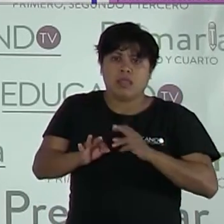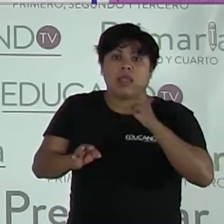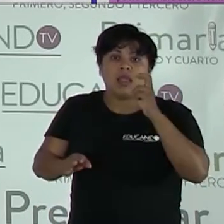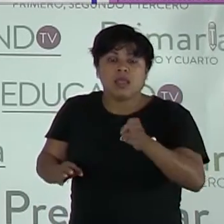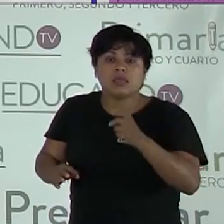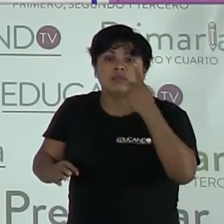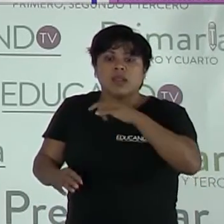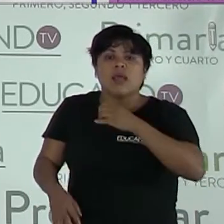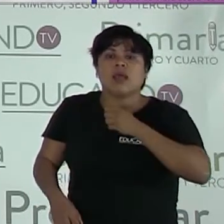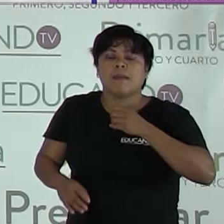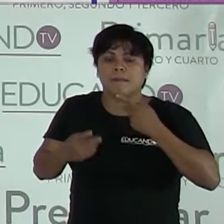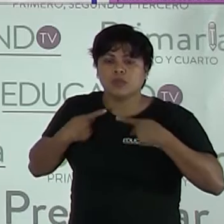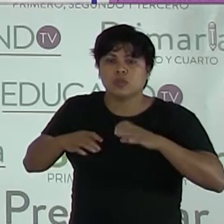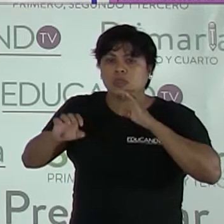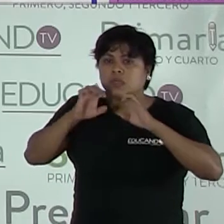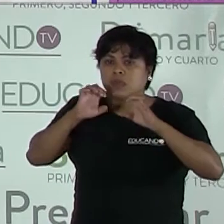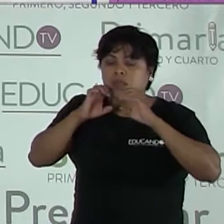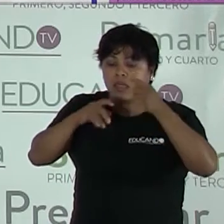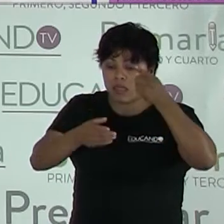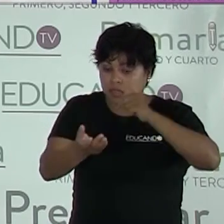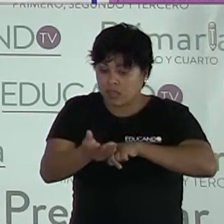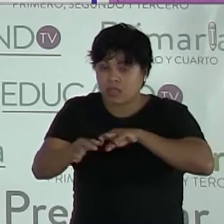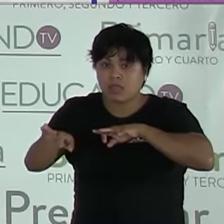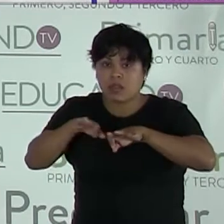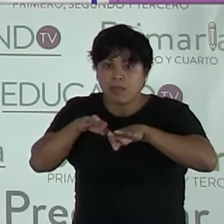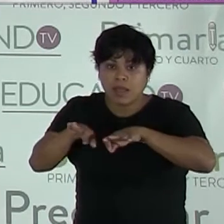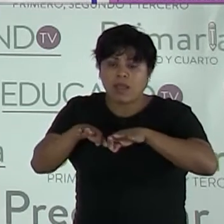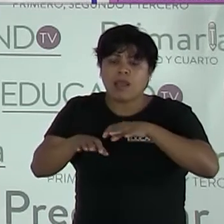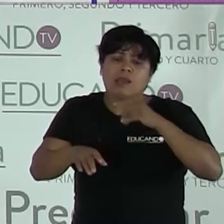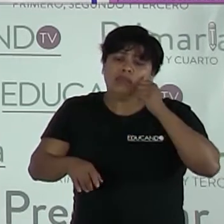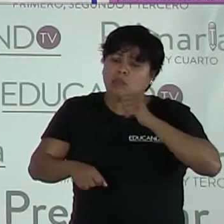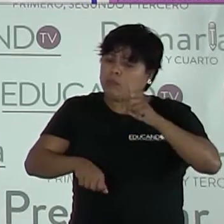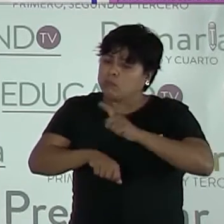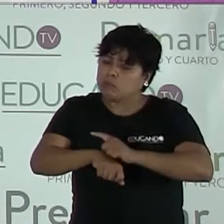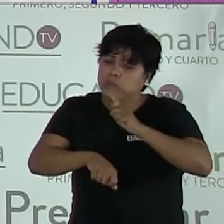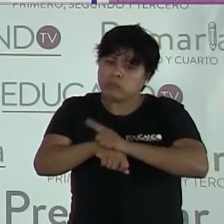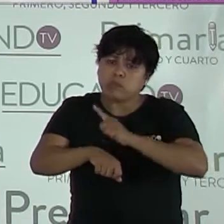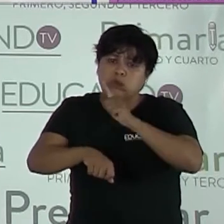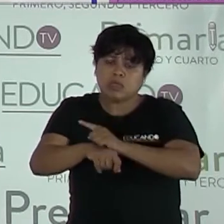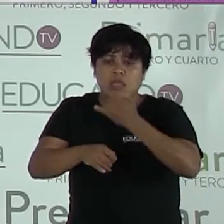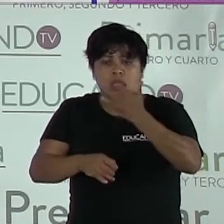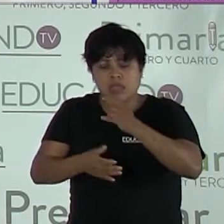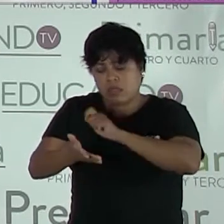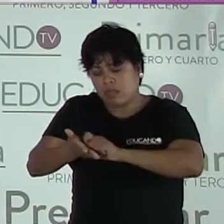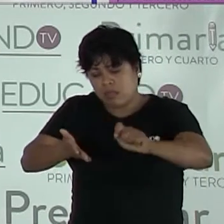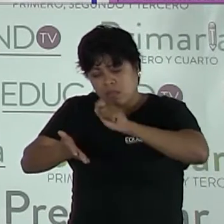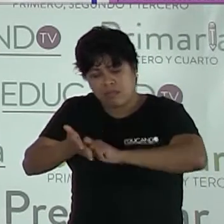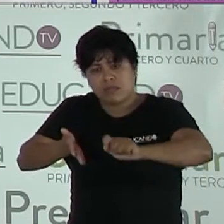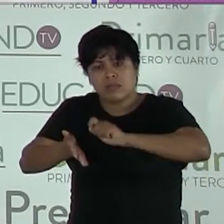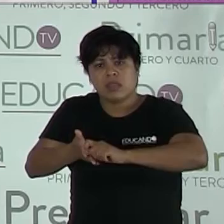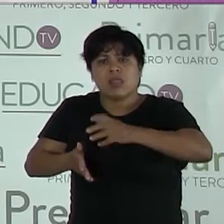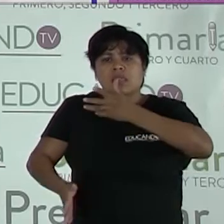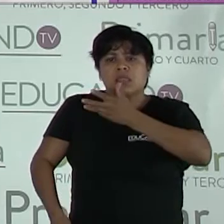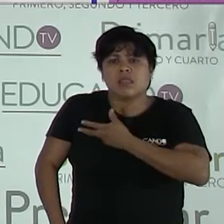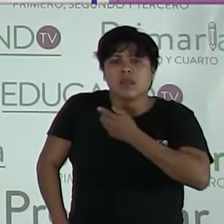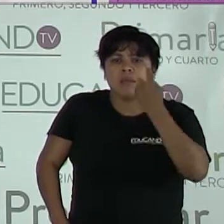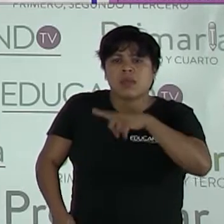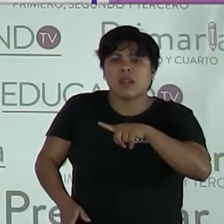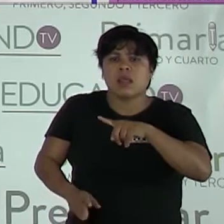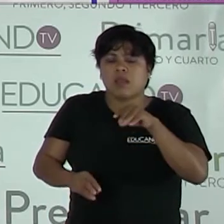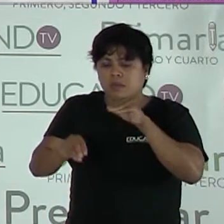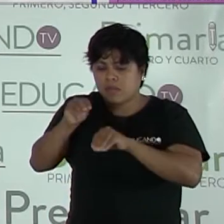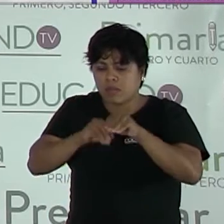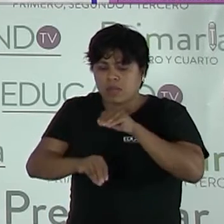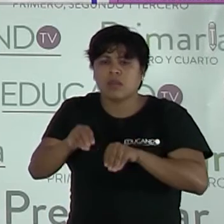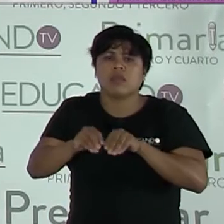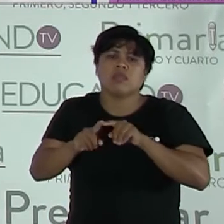es gracias a los reporteros, los que trabajan arduamente todos los días, y los editores, los cuales tienden a